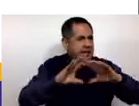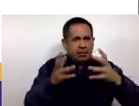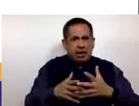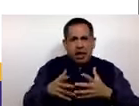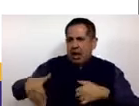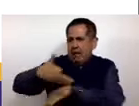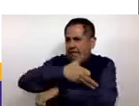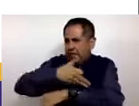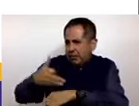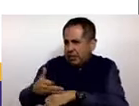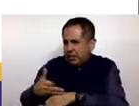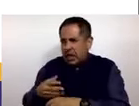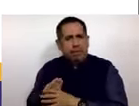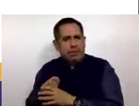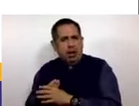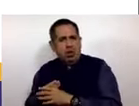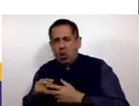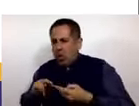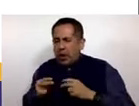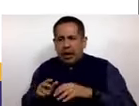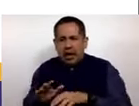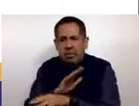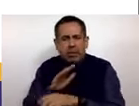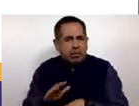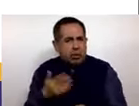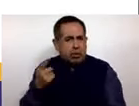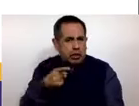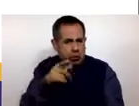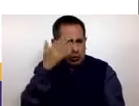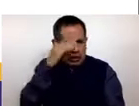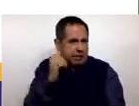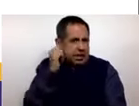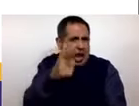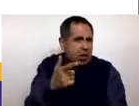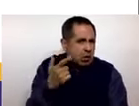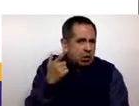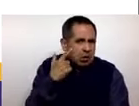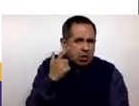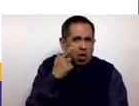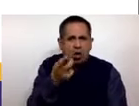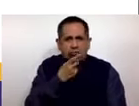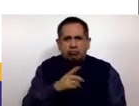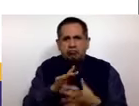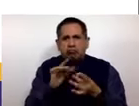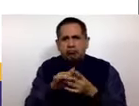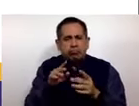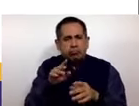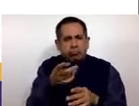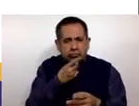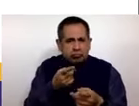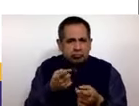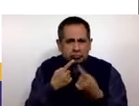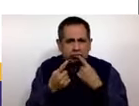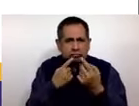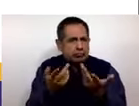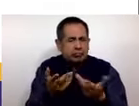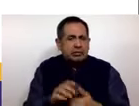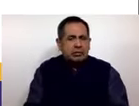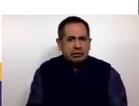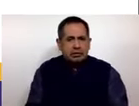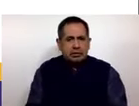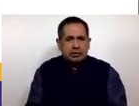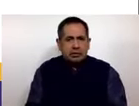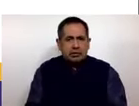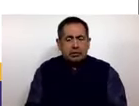el ámbito privado? ¿Tú tienes alguna referencia o nos puedes comentar algo al respecto? Sí, lo que